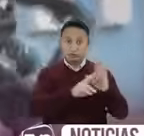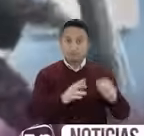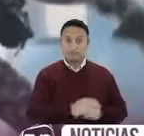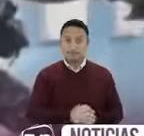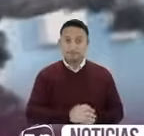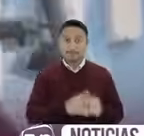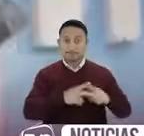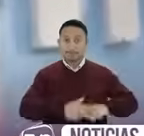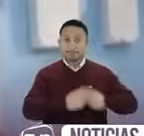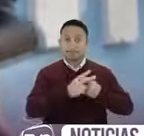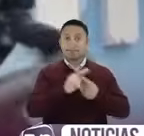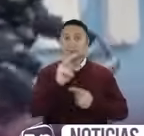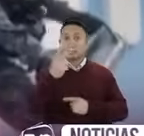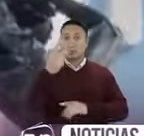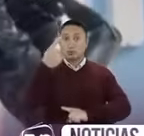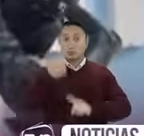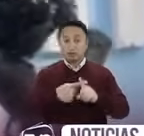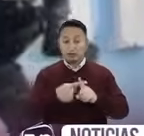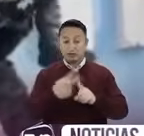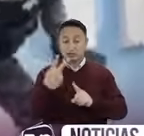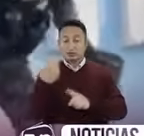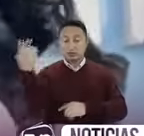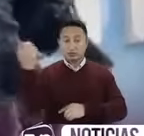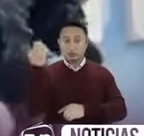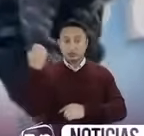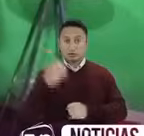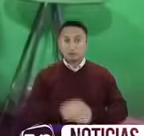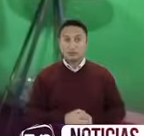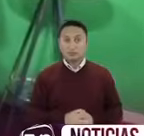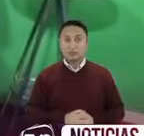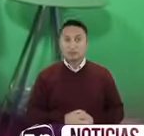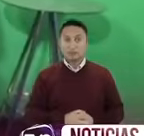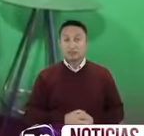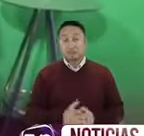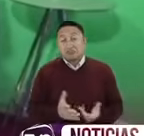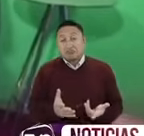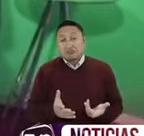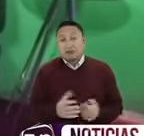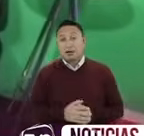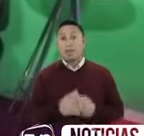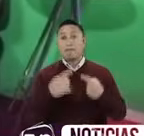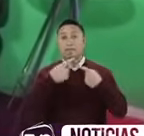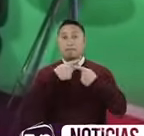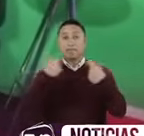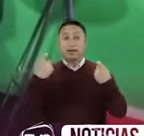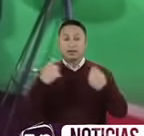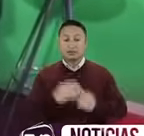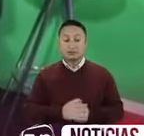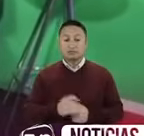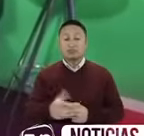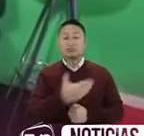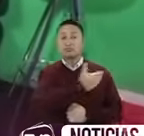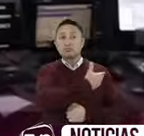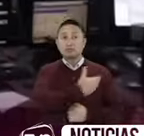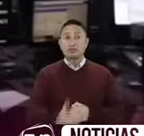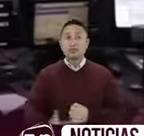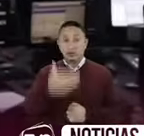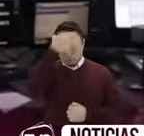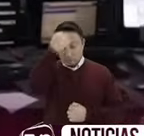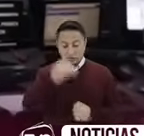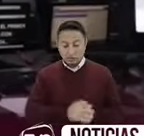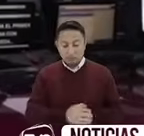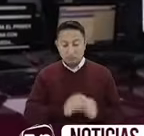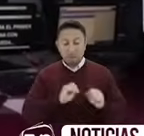mes con ambas declaratorias. No se descarta que en marzo el presidente Noboa extienda